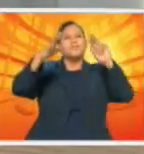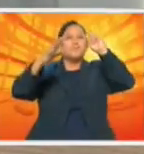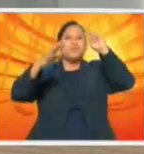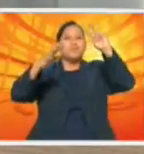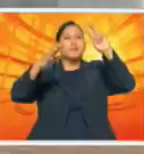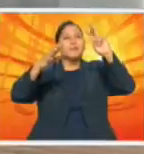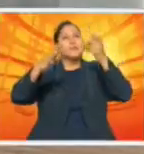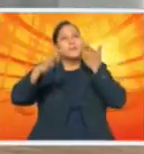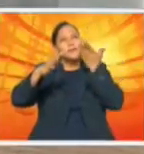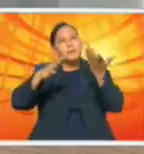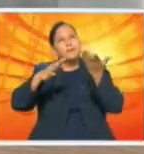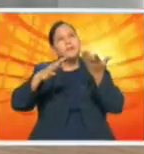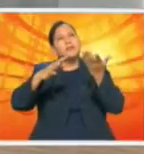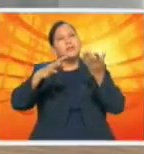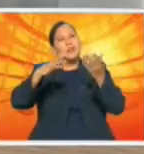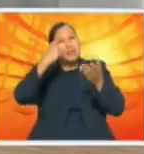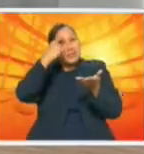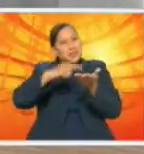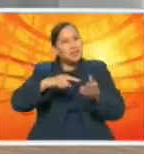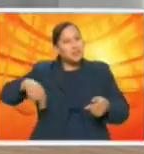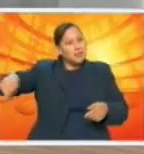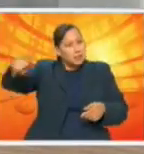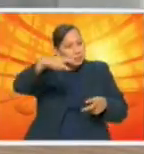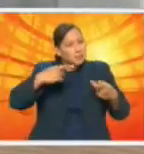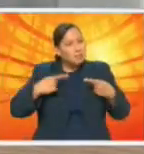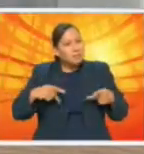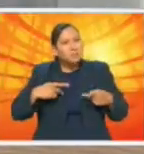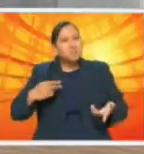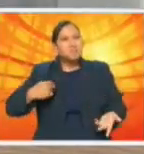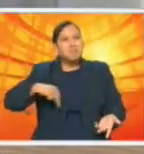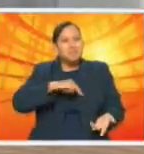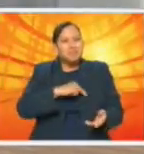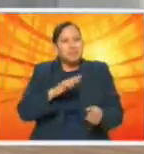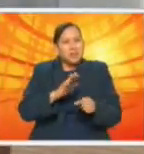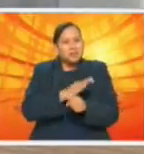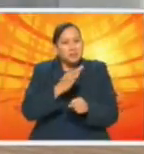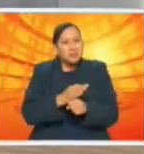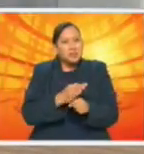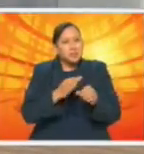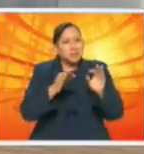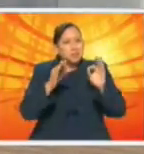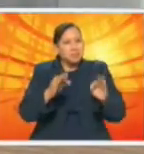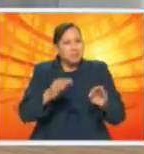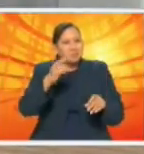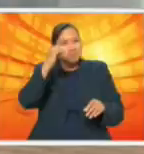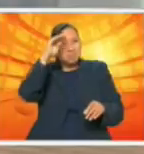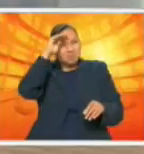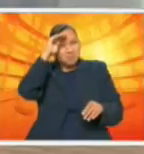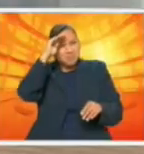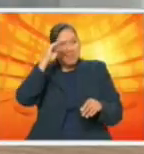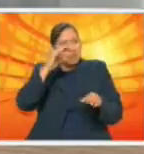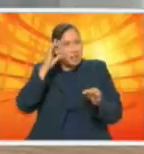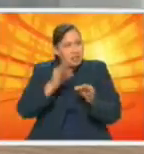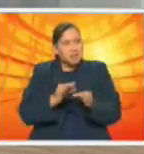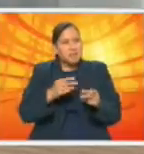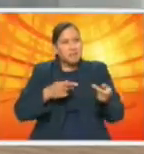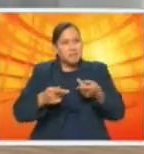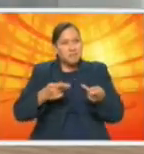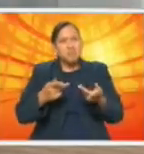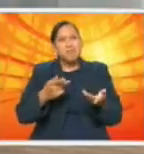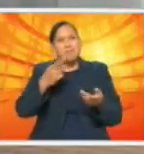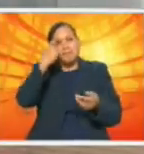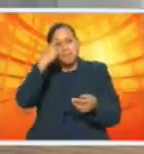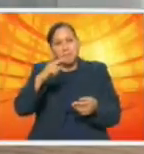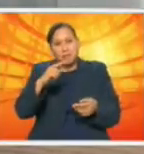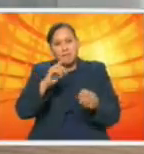que podemos llegar? ¿Crees que los ciudadanos estemos lo suficientemente conscientes y lo suficientemente preparados para en realidad